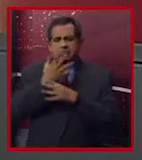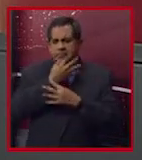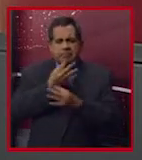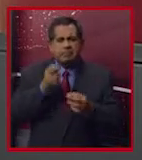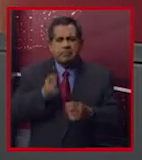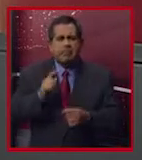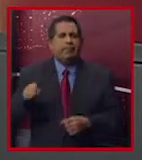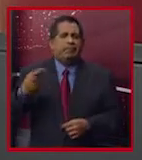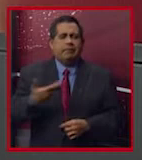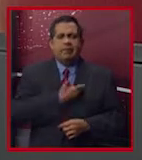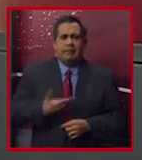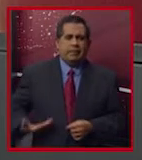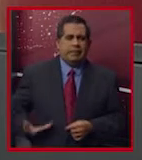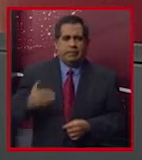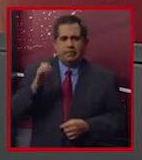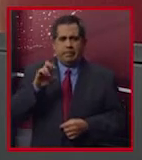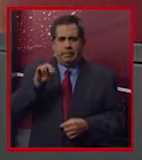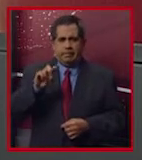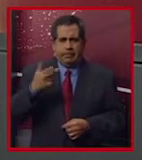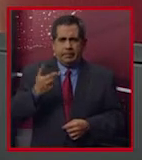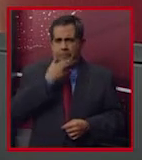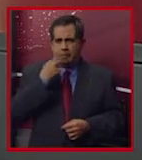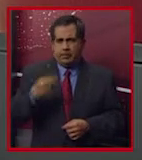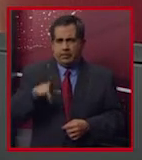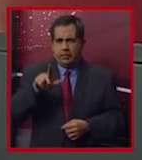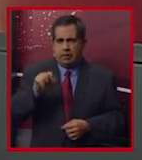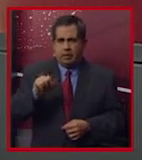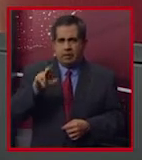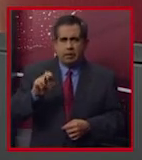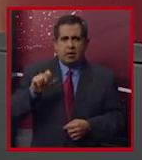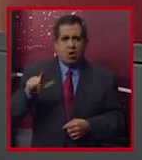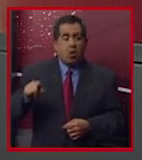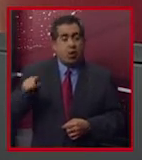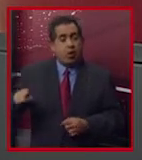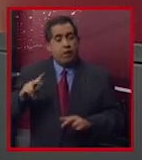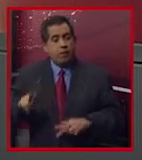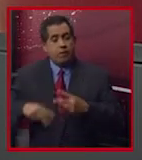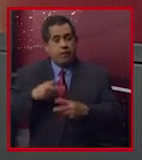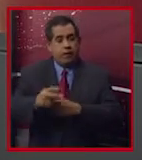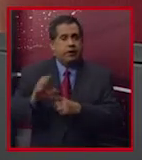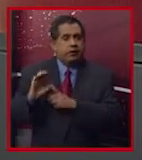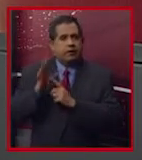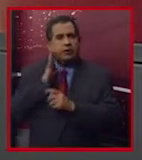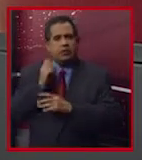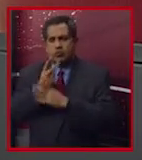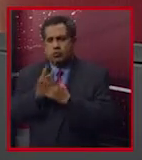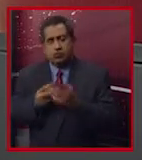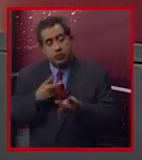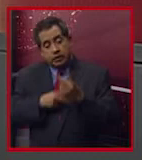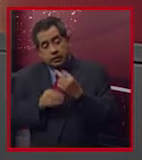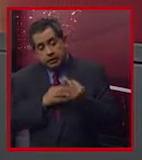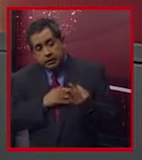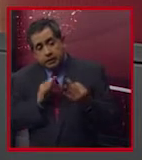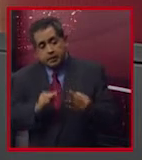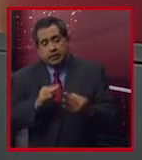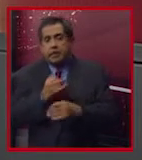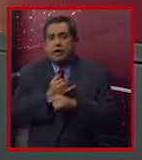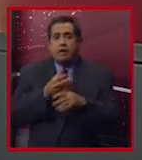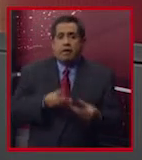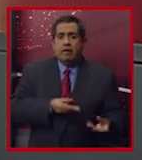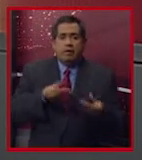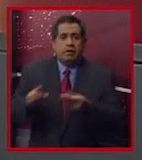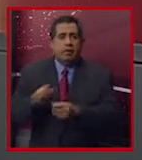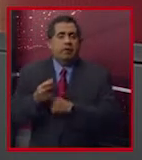de la Comisión Nacional de los Derechos Humanos, Luis Raúl González Pérez, quien asistió a la Comisión Permanente a entregar el informe correspondiente al